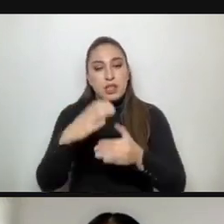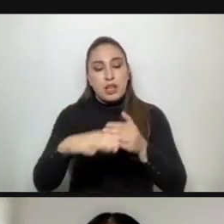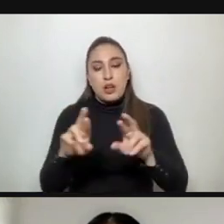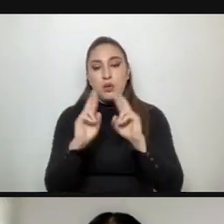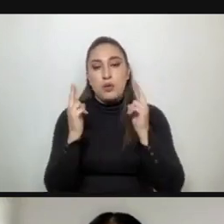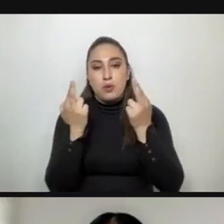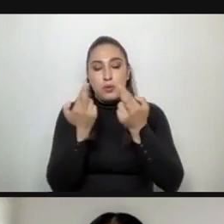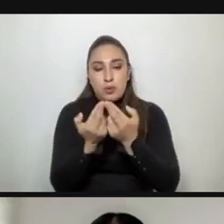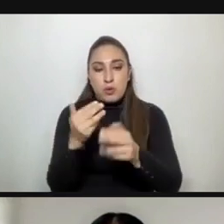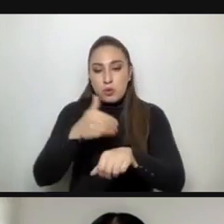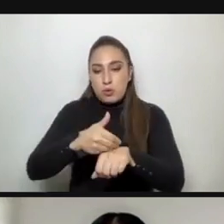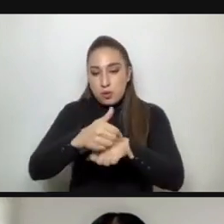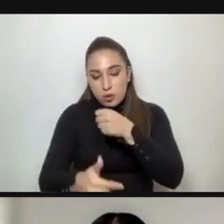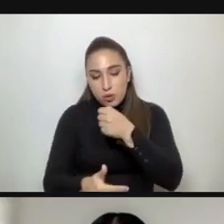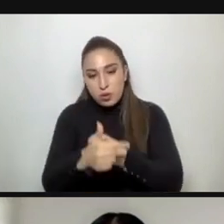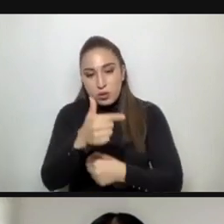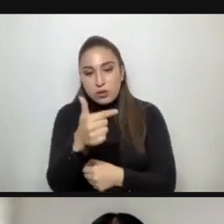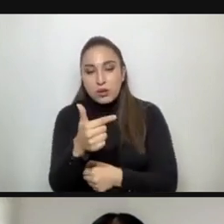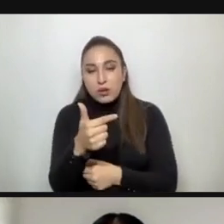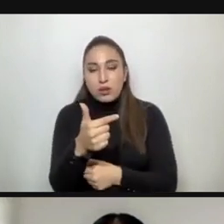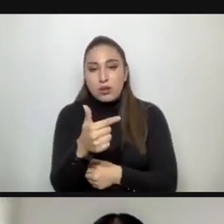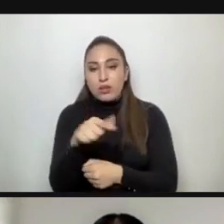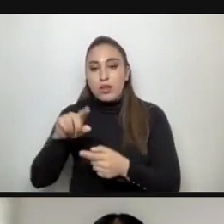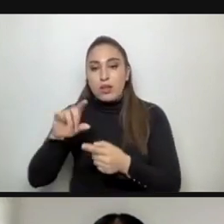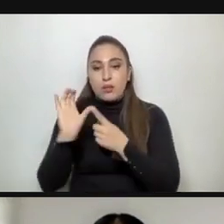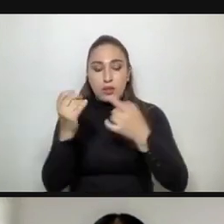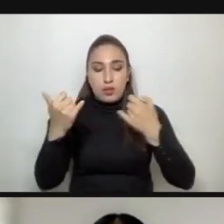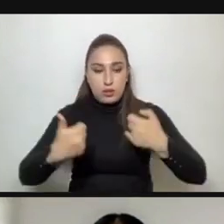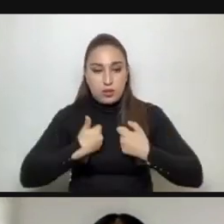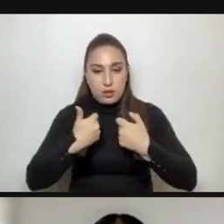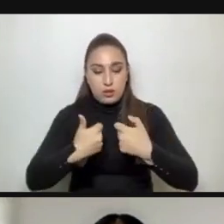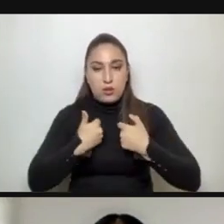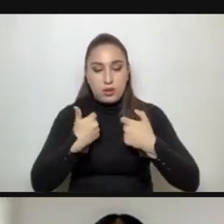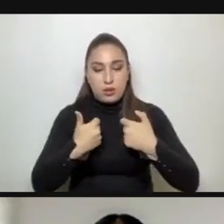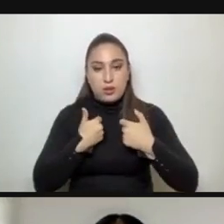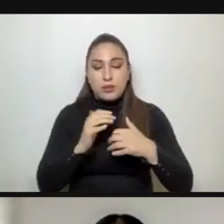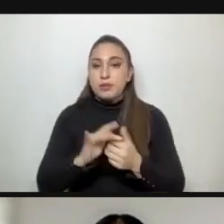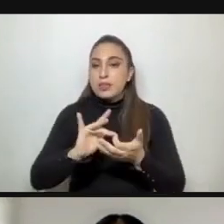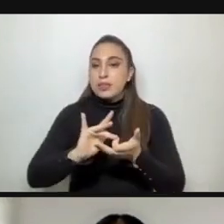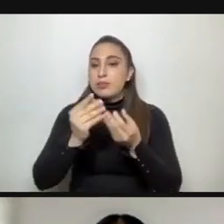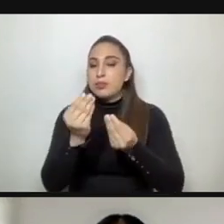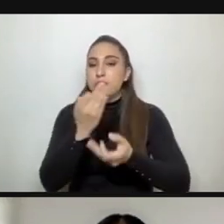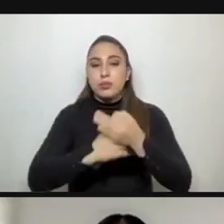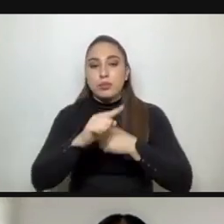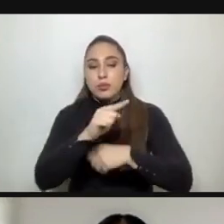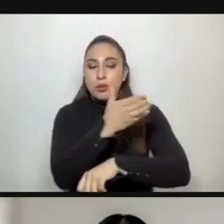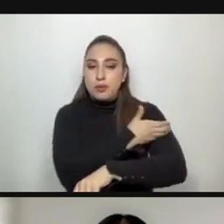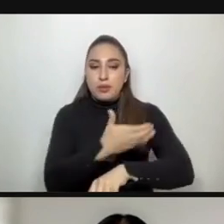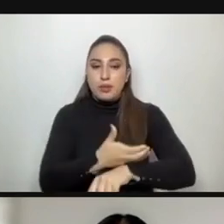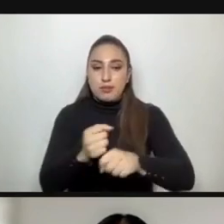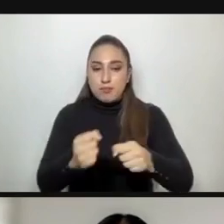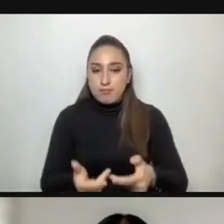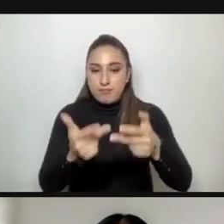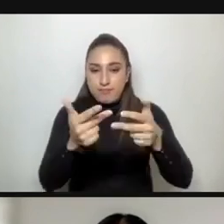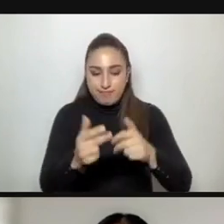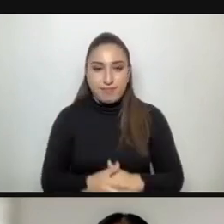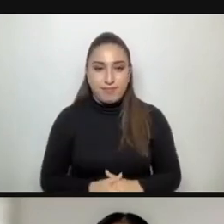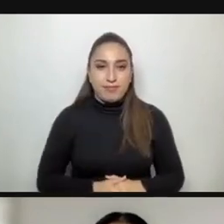la 12ª sesión de la Comisión de Juventud. Muchas gracias a todos por su asistencia.